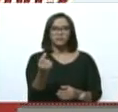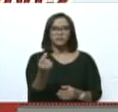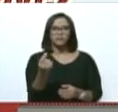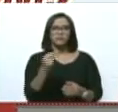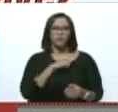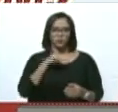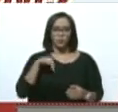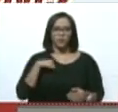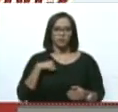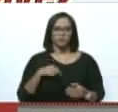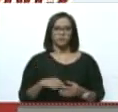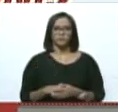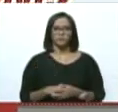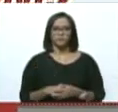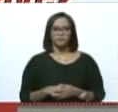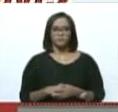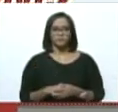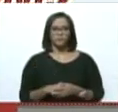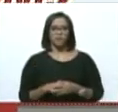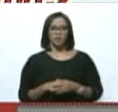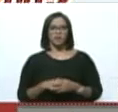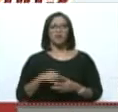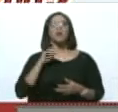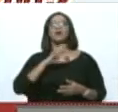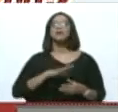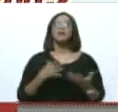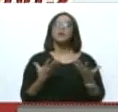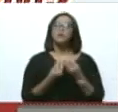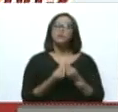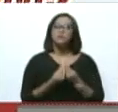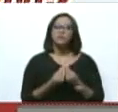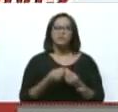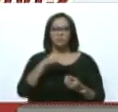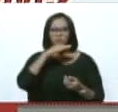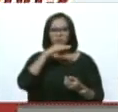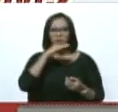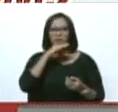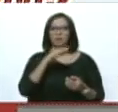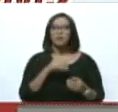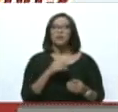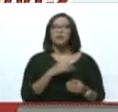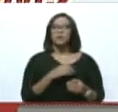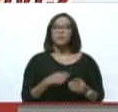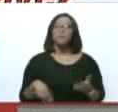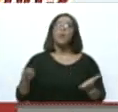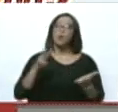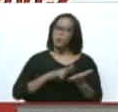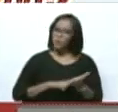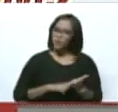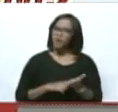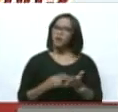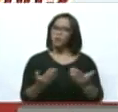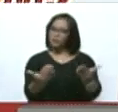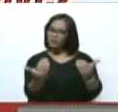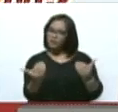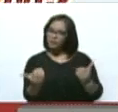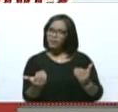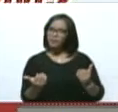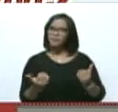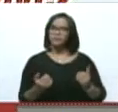Los nuestros. Los que están con nosotros que se disgustaron. Eso hay que volverlos a tocar. Véngase para acá.